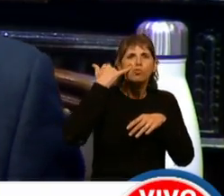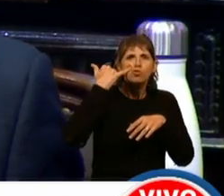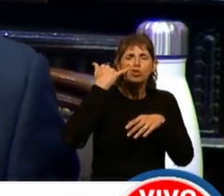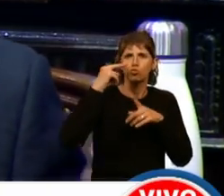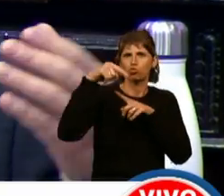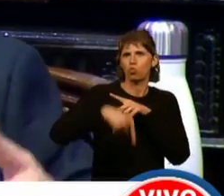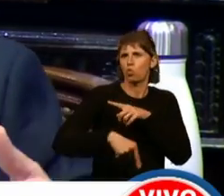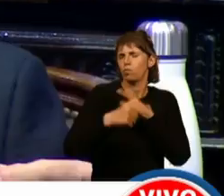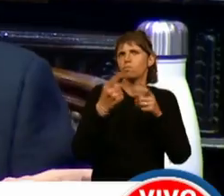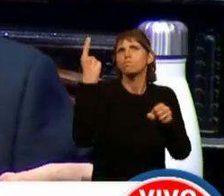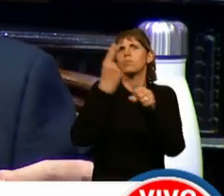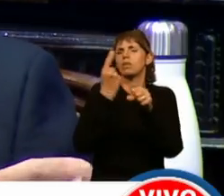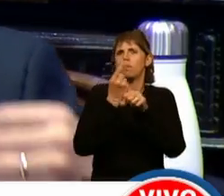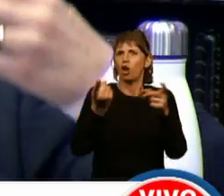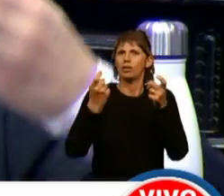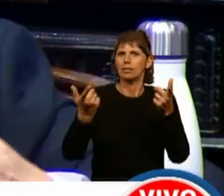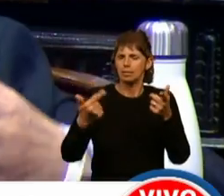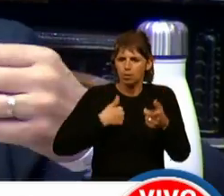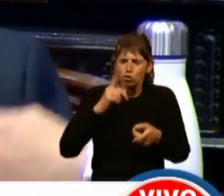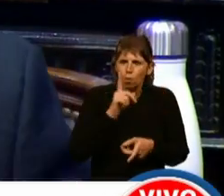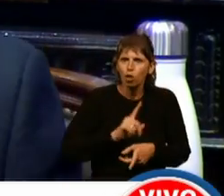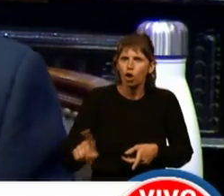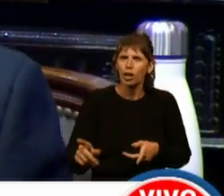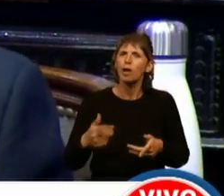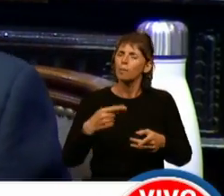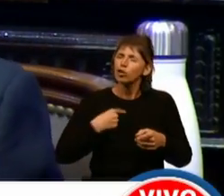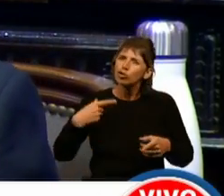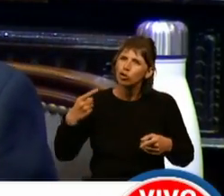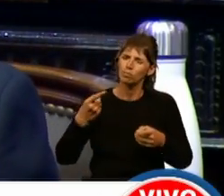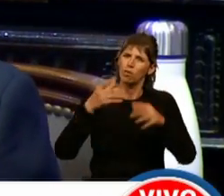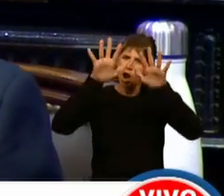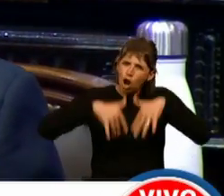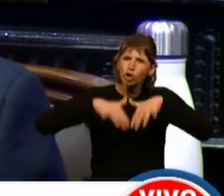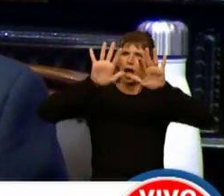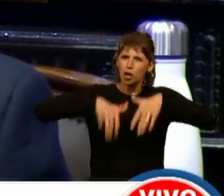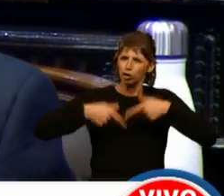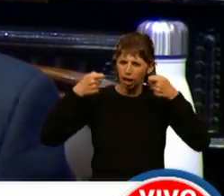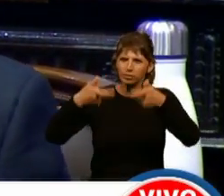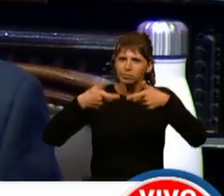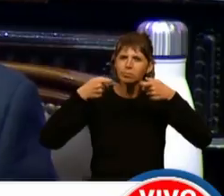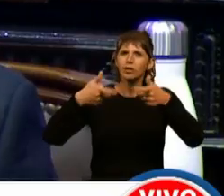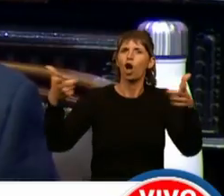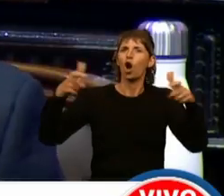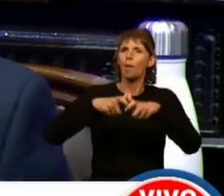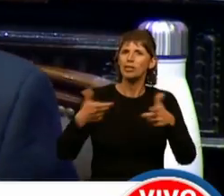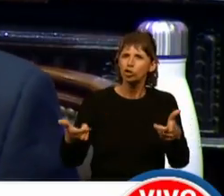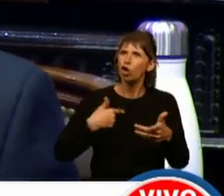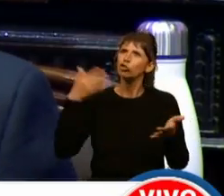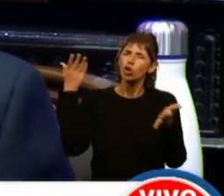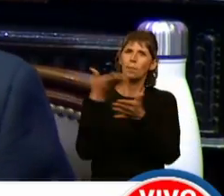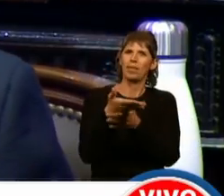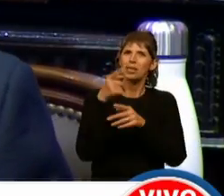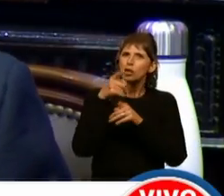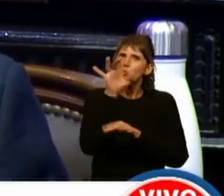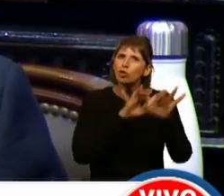por eso insistimos por eso envié una infinidad de notas a la comisión pedimos que este proyecto estuviese a la